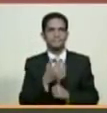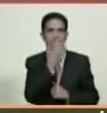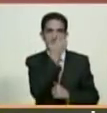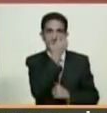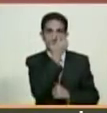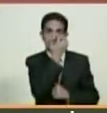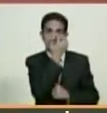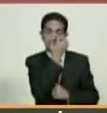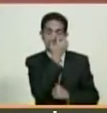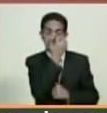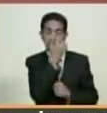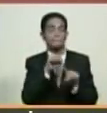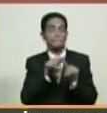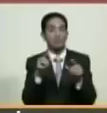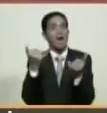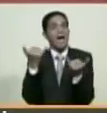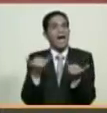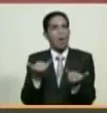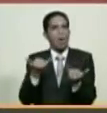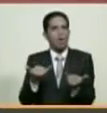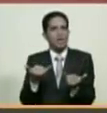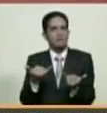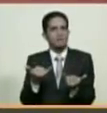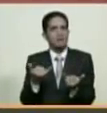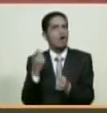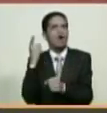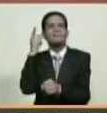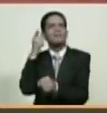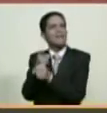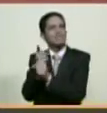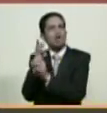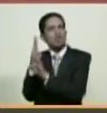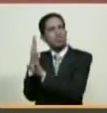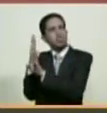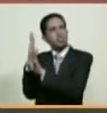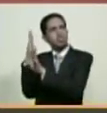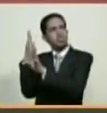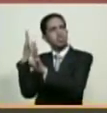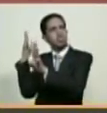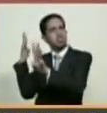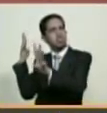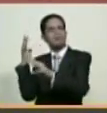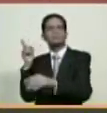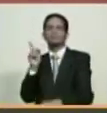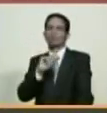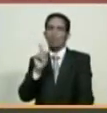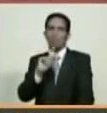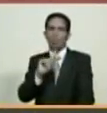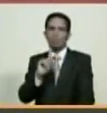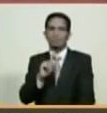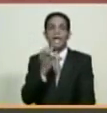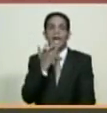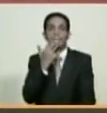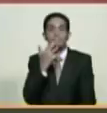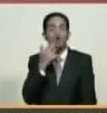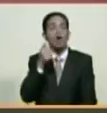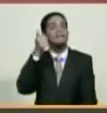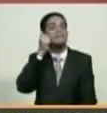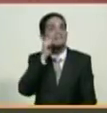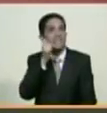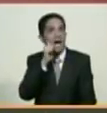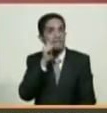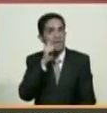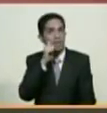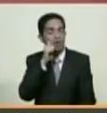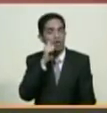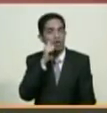que ahora no van a tener que ir a hacer largas colas, 2 días al mes, no, sino que automáticamente el sábado verán en su